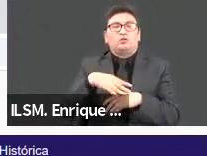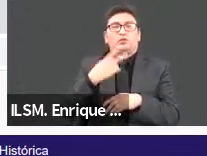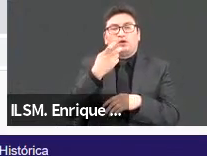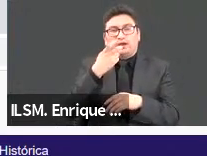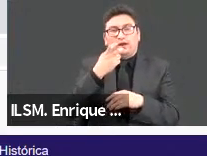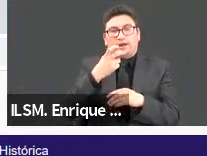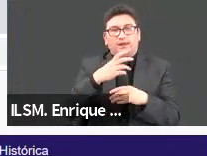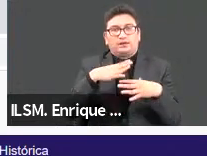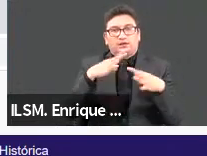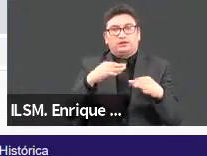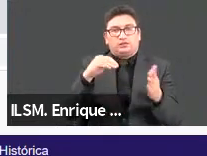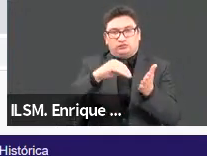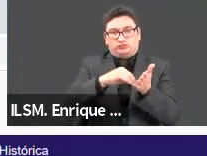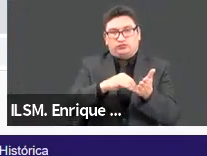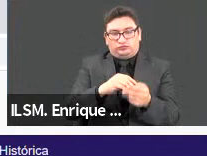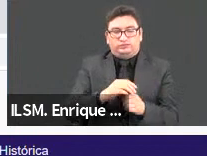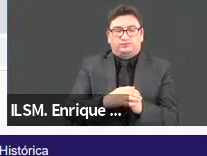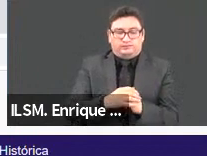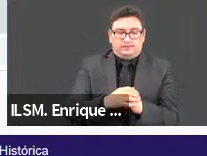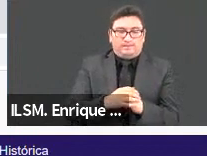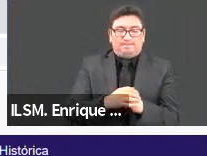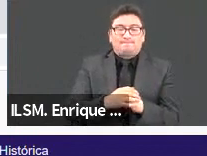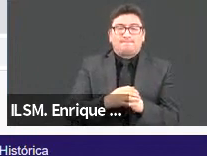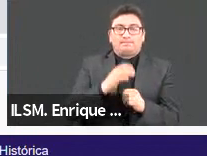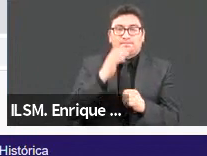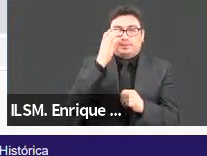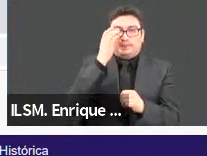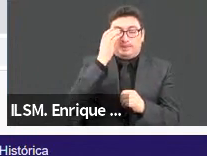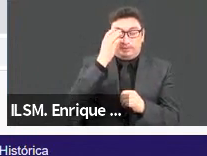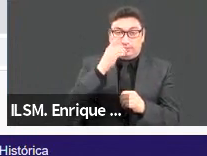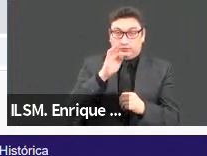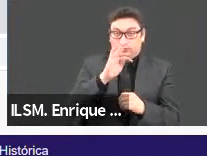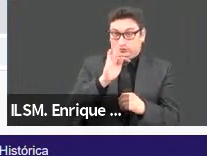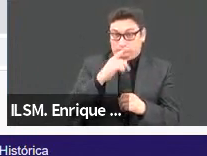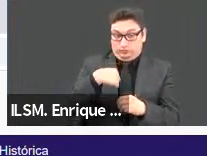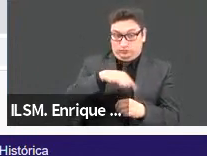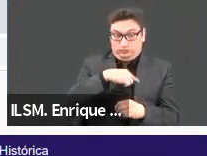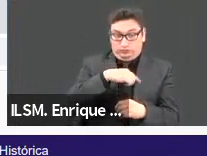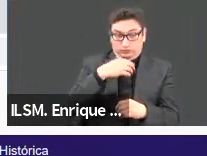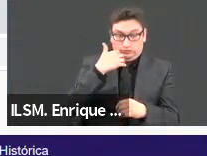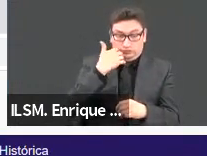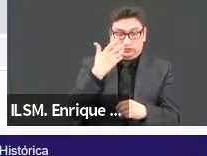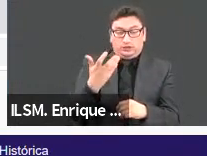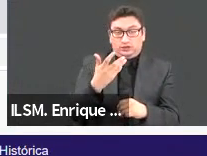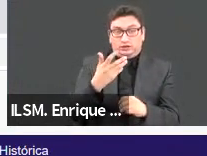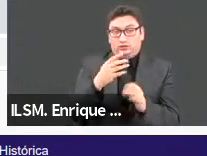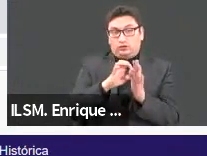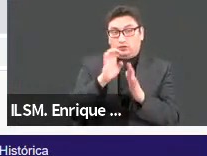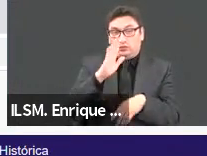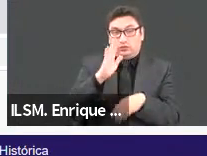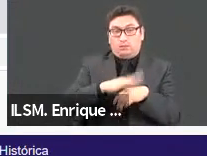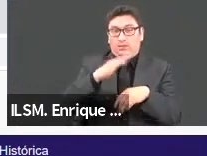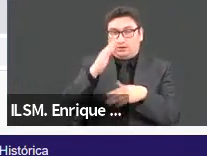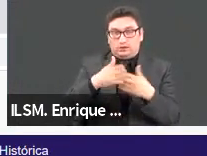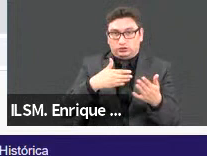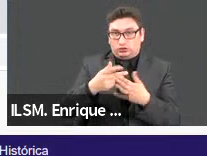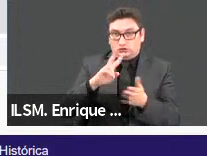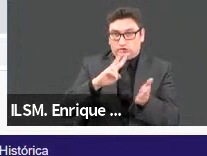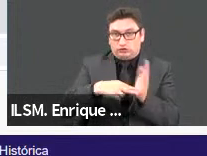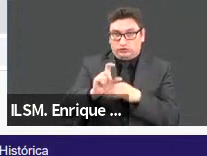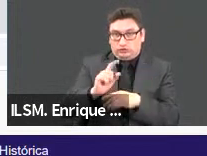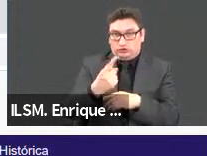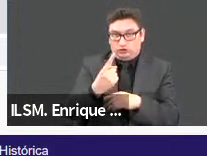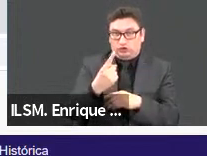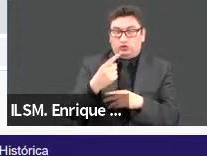se incorporó, ¿sí? Si nosotros quisiéramos, por ejemplo, aquí, estando en lo más reciente de 2021 hasta la fecha, bueno,